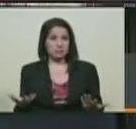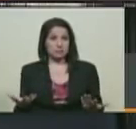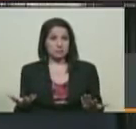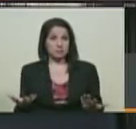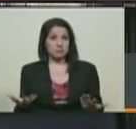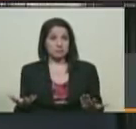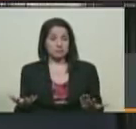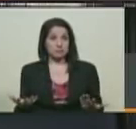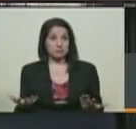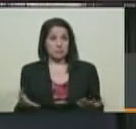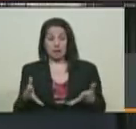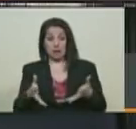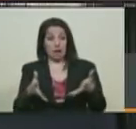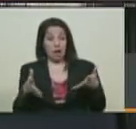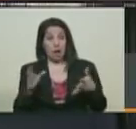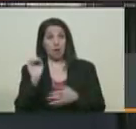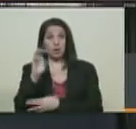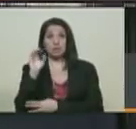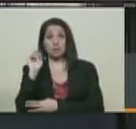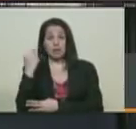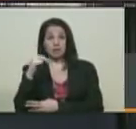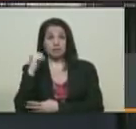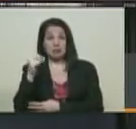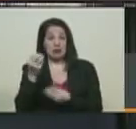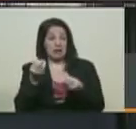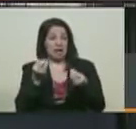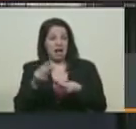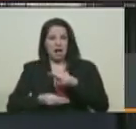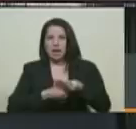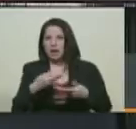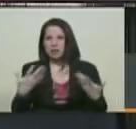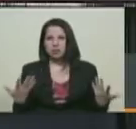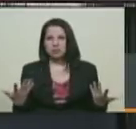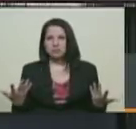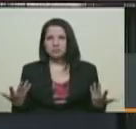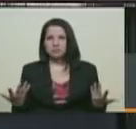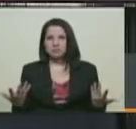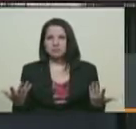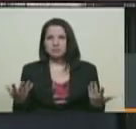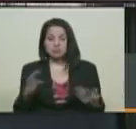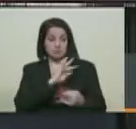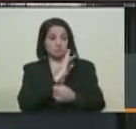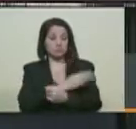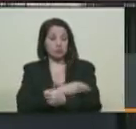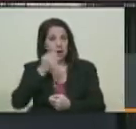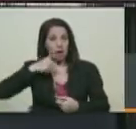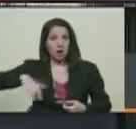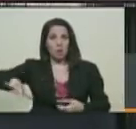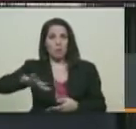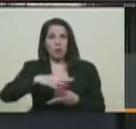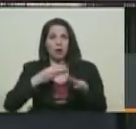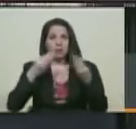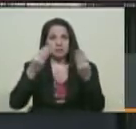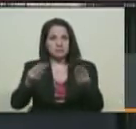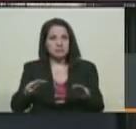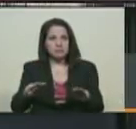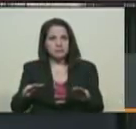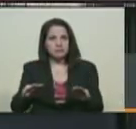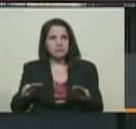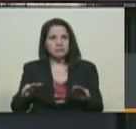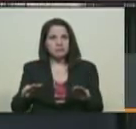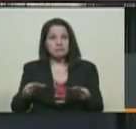Ahí está, pues, ganaron la Asamblea Nacional. ¿Qué han hecho con el poder que el pueblo les dio? Nada, fracasar,